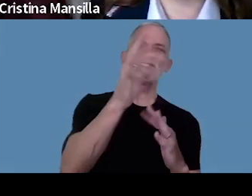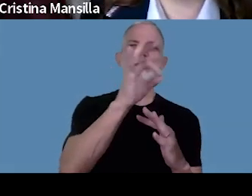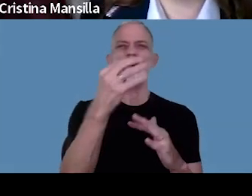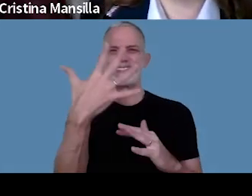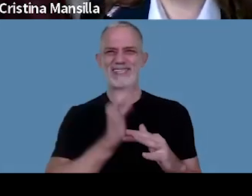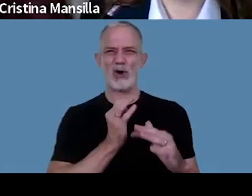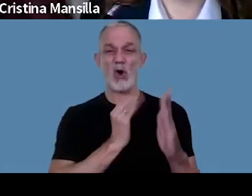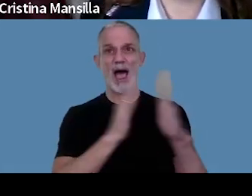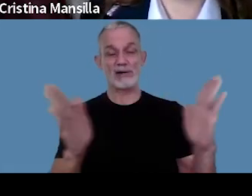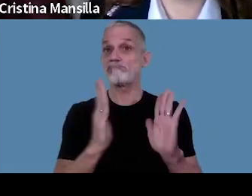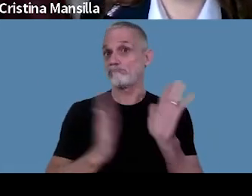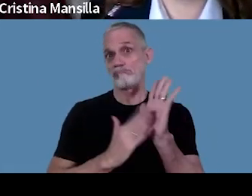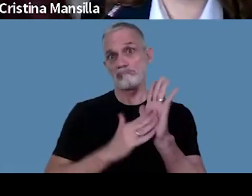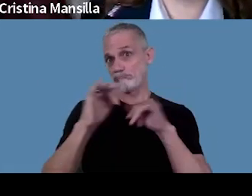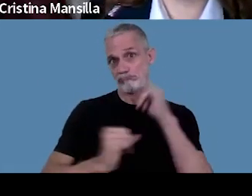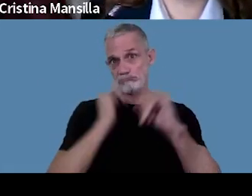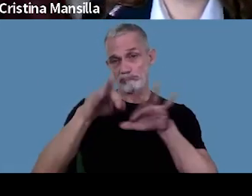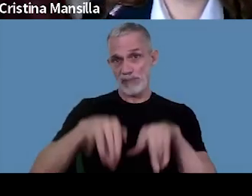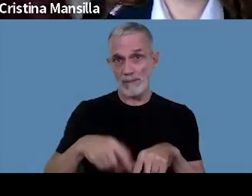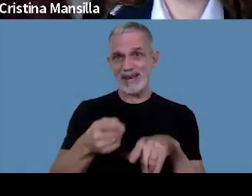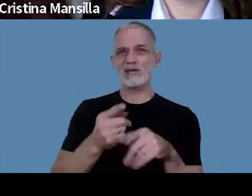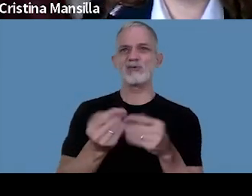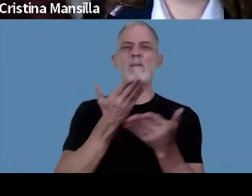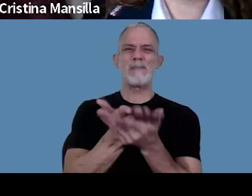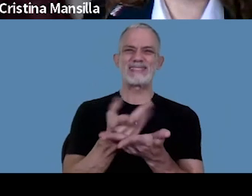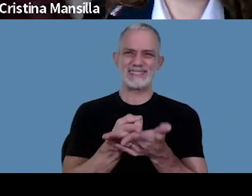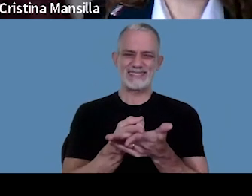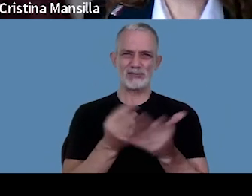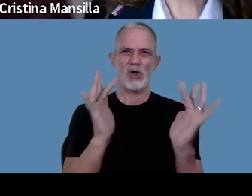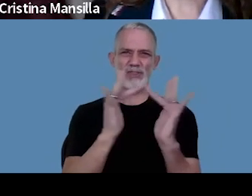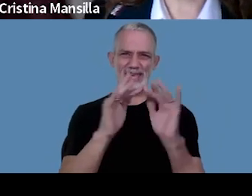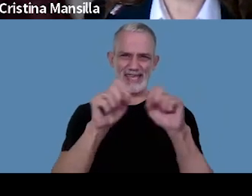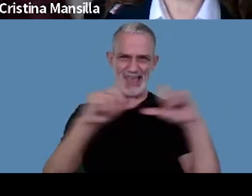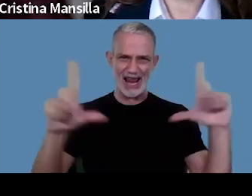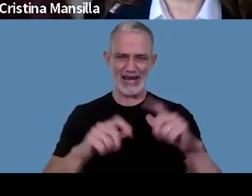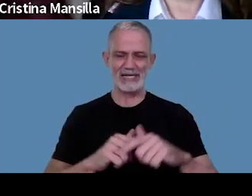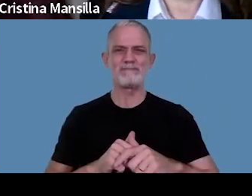que justificarlo a través de esta presentación digital.